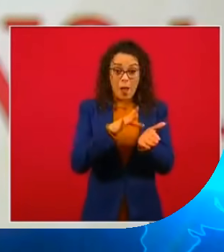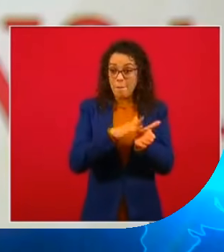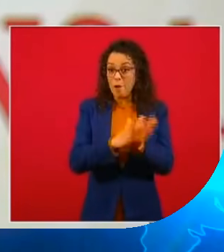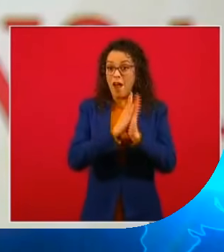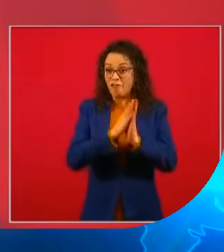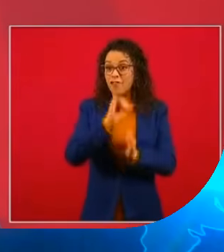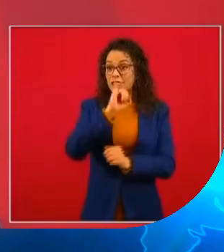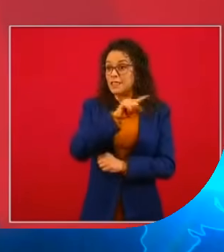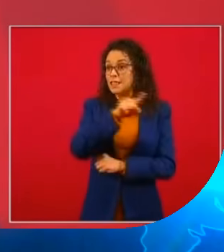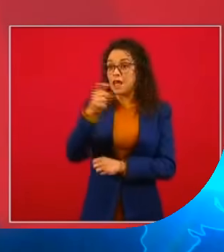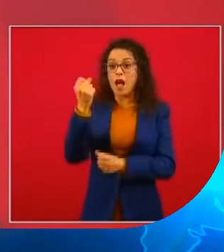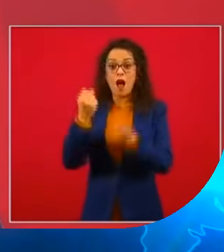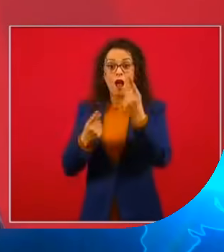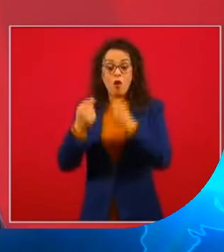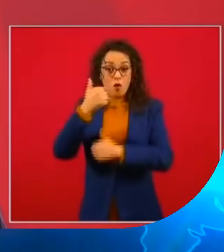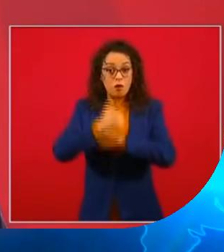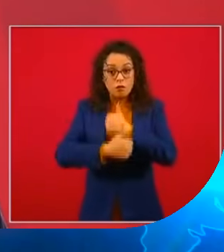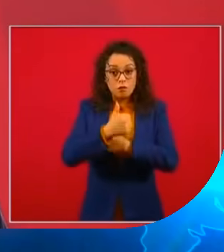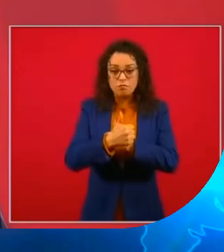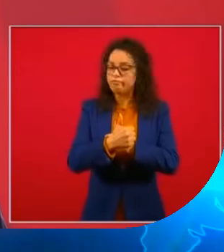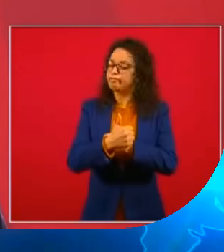de ningún partido.